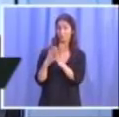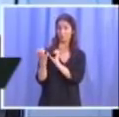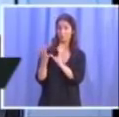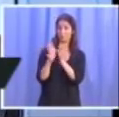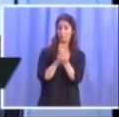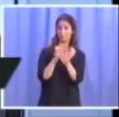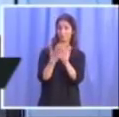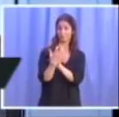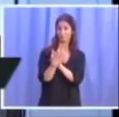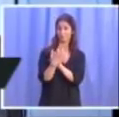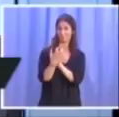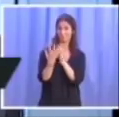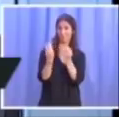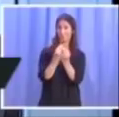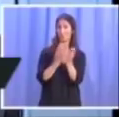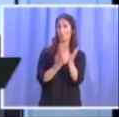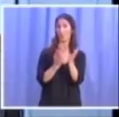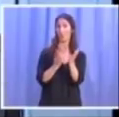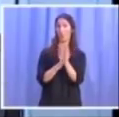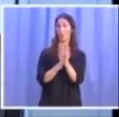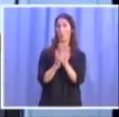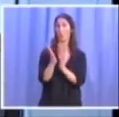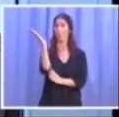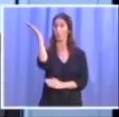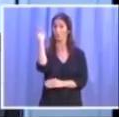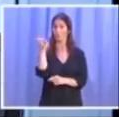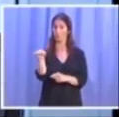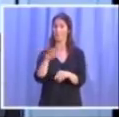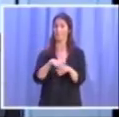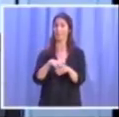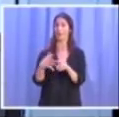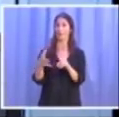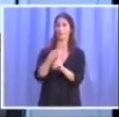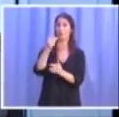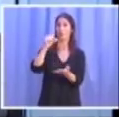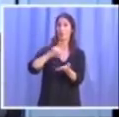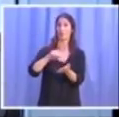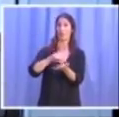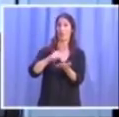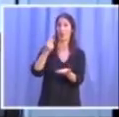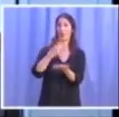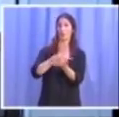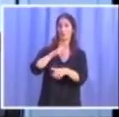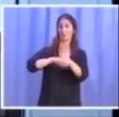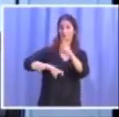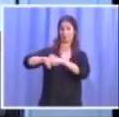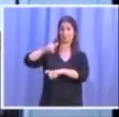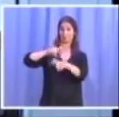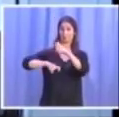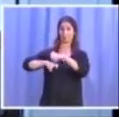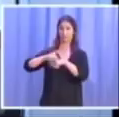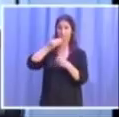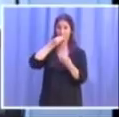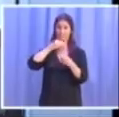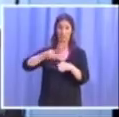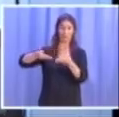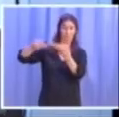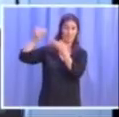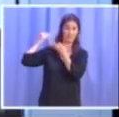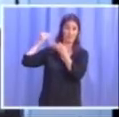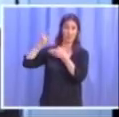acuerdo junto a la ultraderecha para hacer que esta ciudad vuelva hacia atrás, al pasado, a una